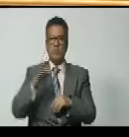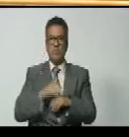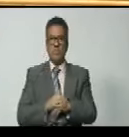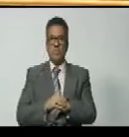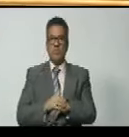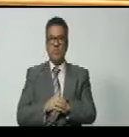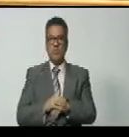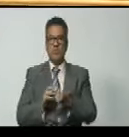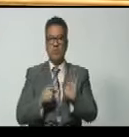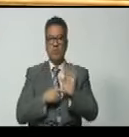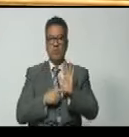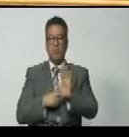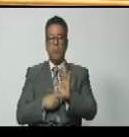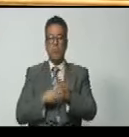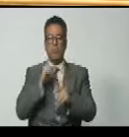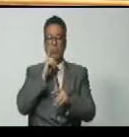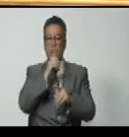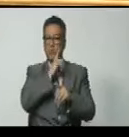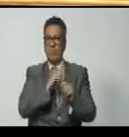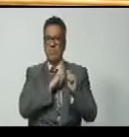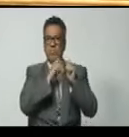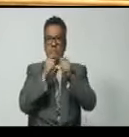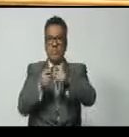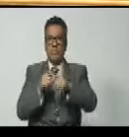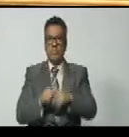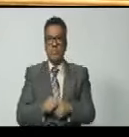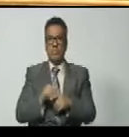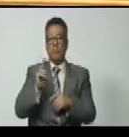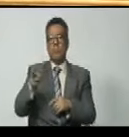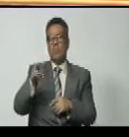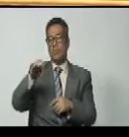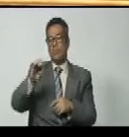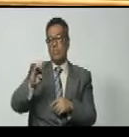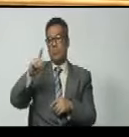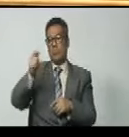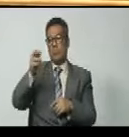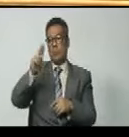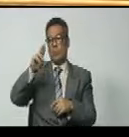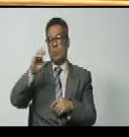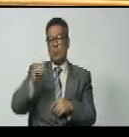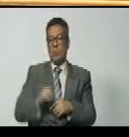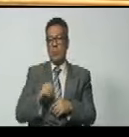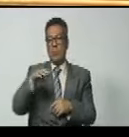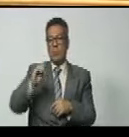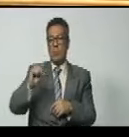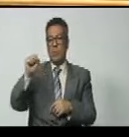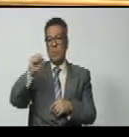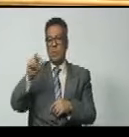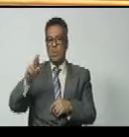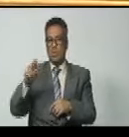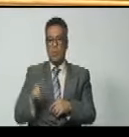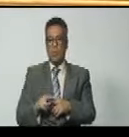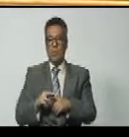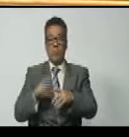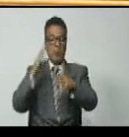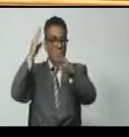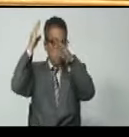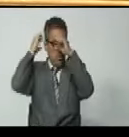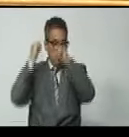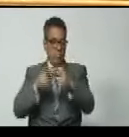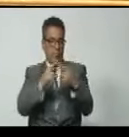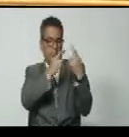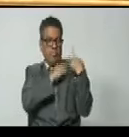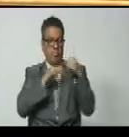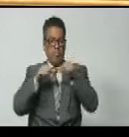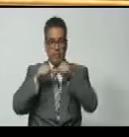de Venezuela, para el nombramiento del ciudadano Héctor Alejandro Constant Rosales como embajador